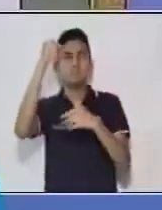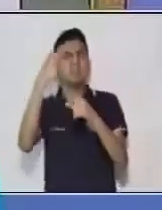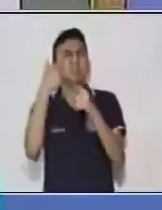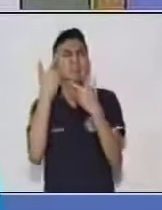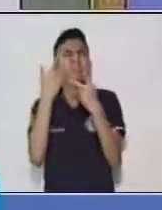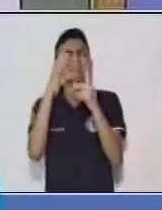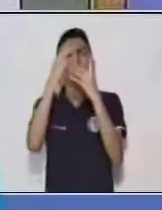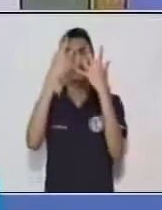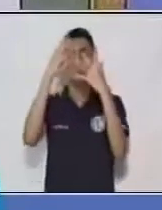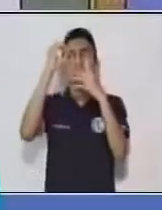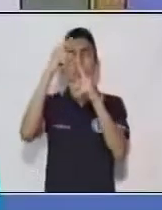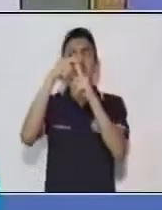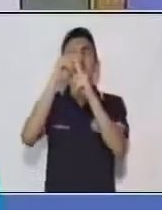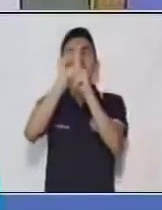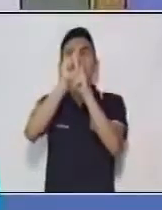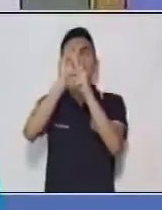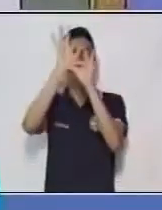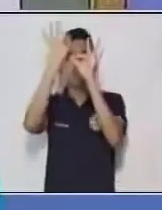grados